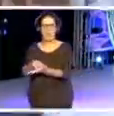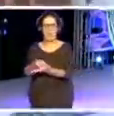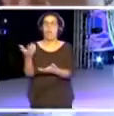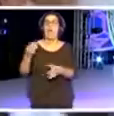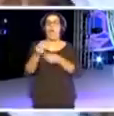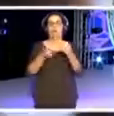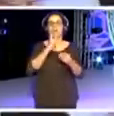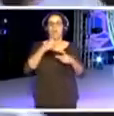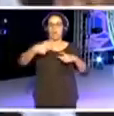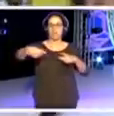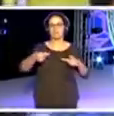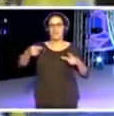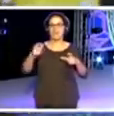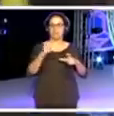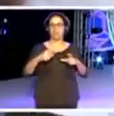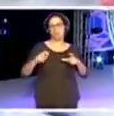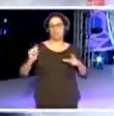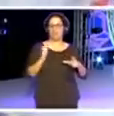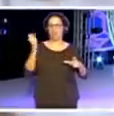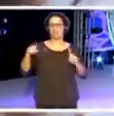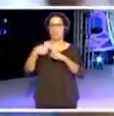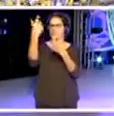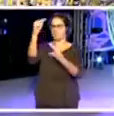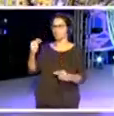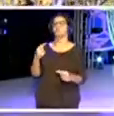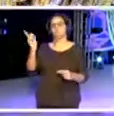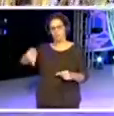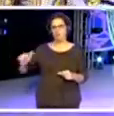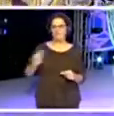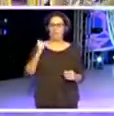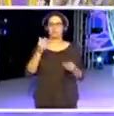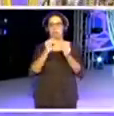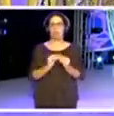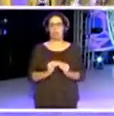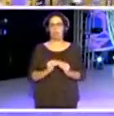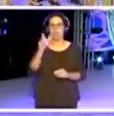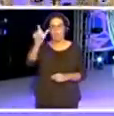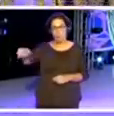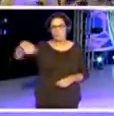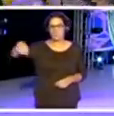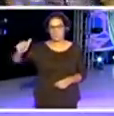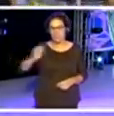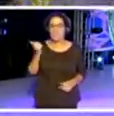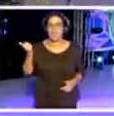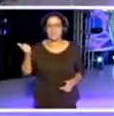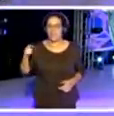Falsificando cheques y presupuestos. Un presidente falso, hay que joderse.